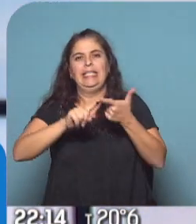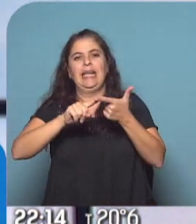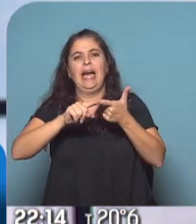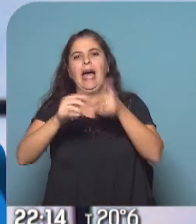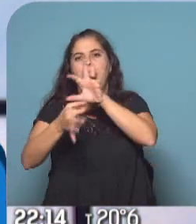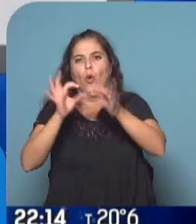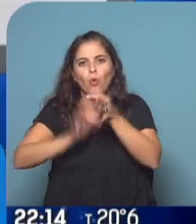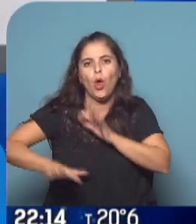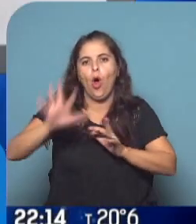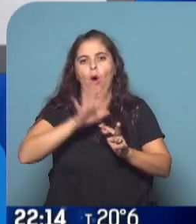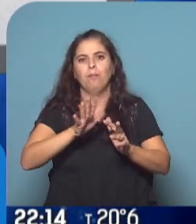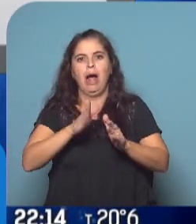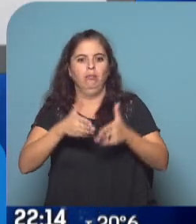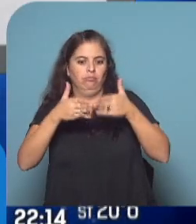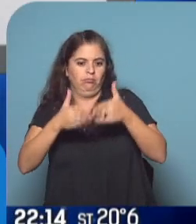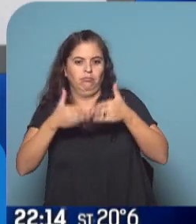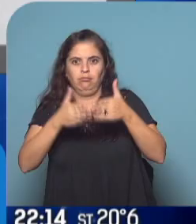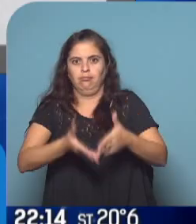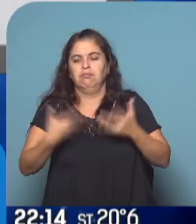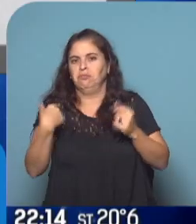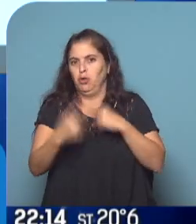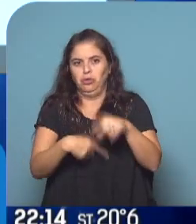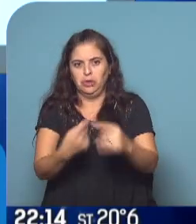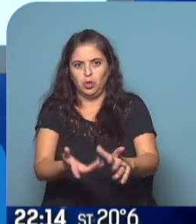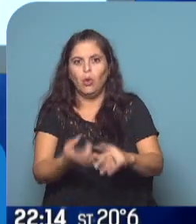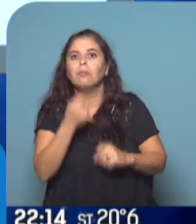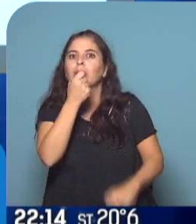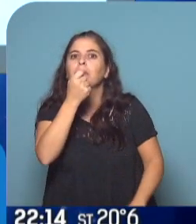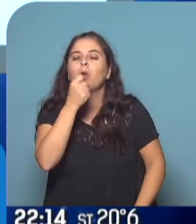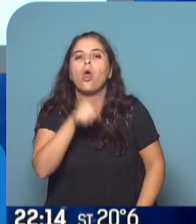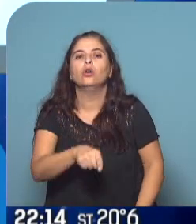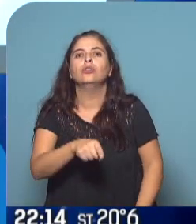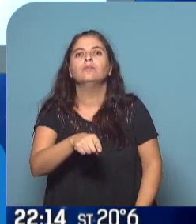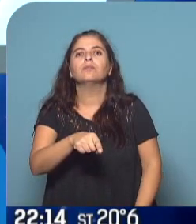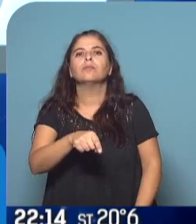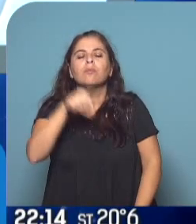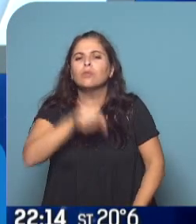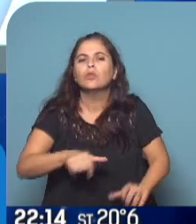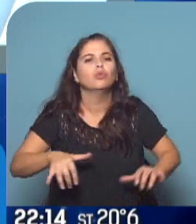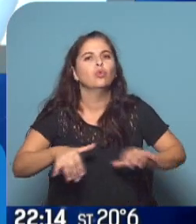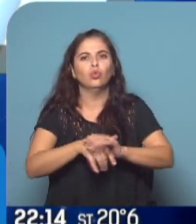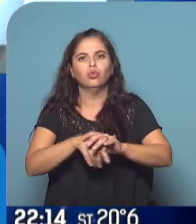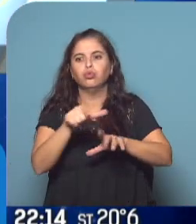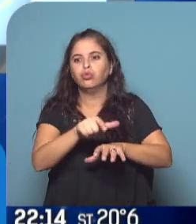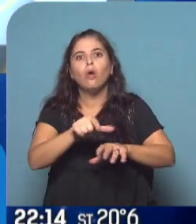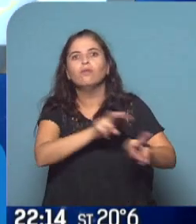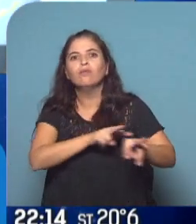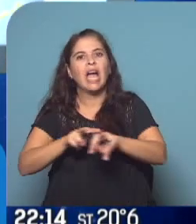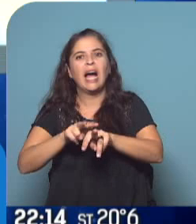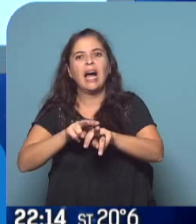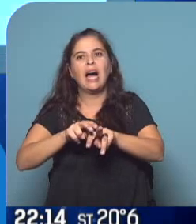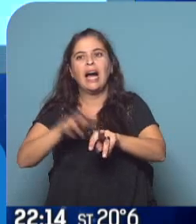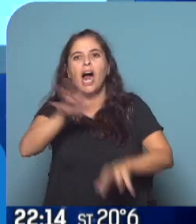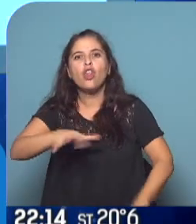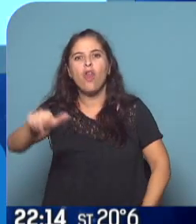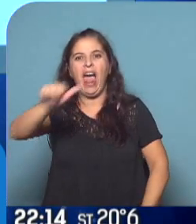el ministro de Relaciones Exteriores, el canciller, estos últimos 5 días viajó a Asia. Y Asia siempre fue como la carta del líder supremo. Siempre dijo, no